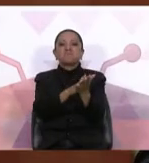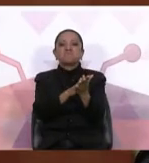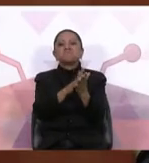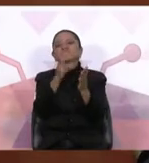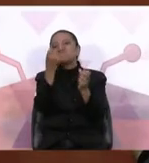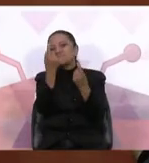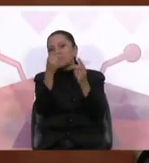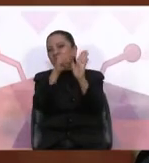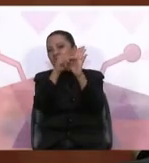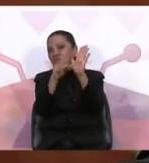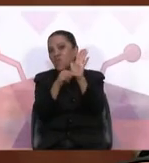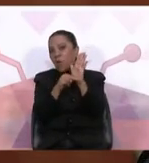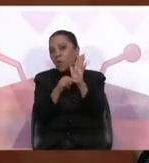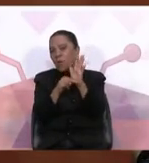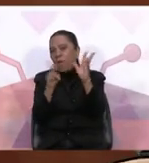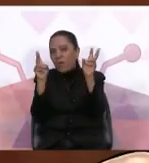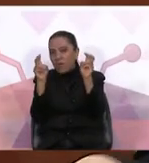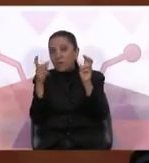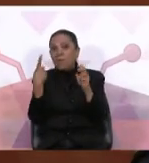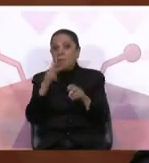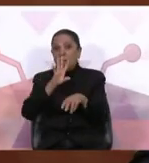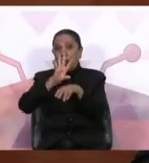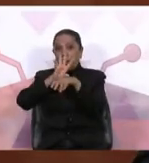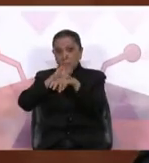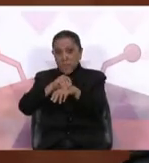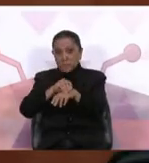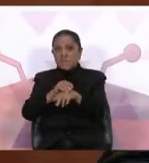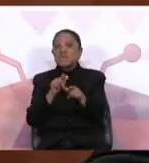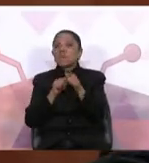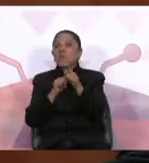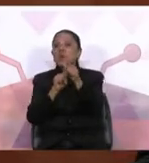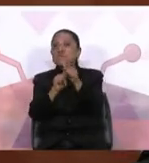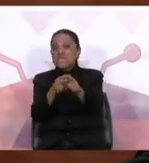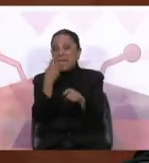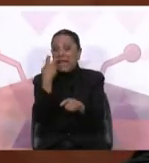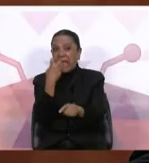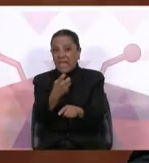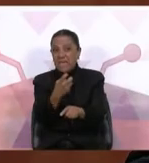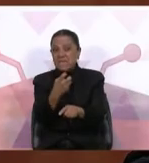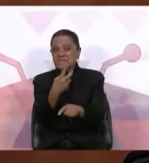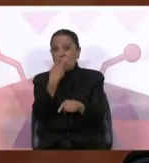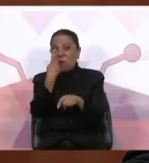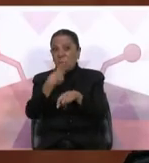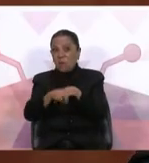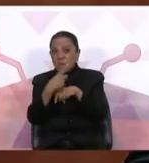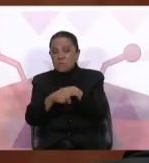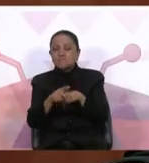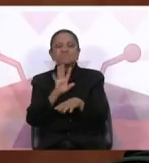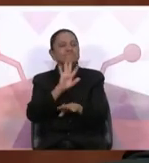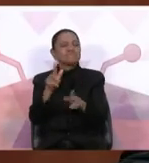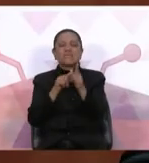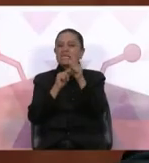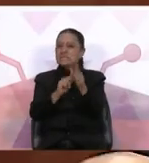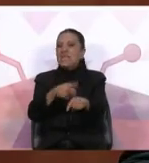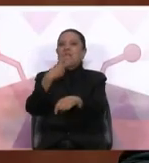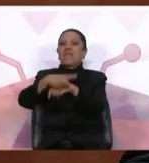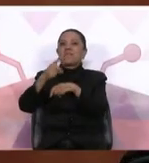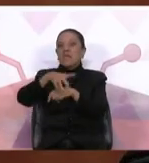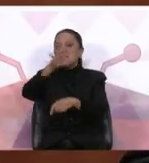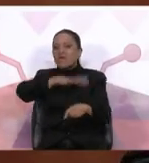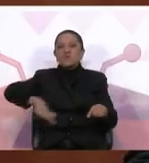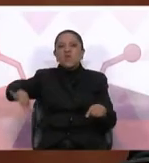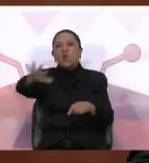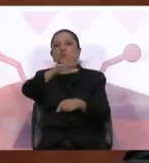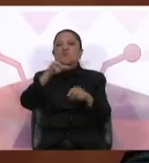esto lo permite permitimos que se siga transgrediendo seguirá generando una afectación a todo este este sistema